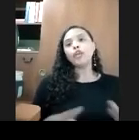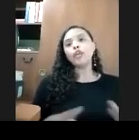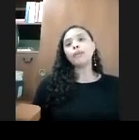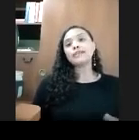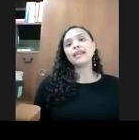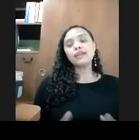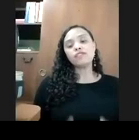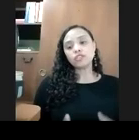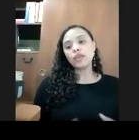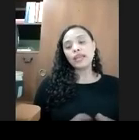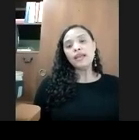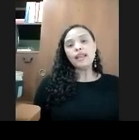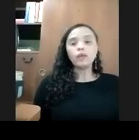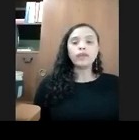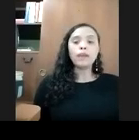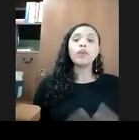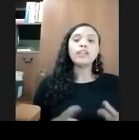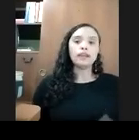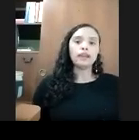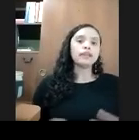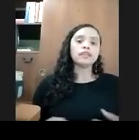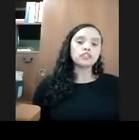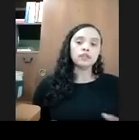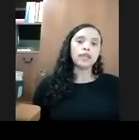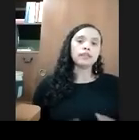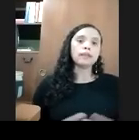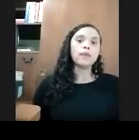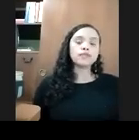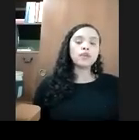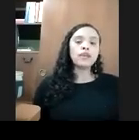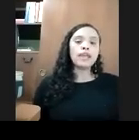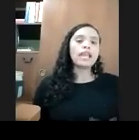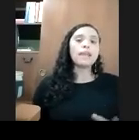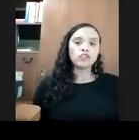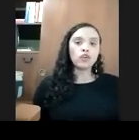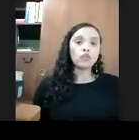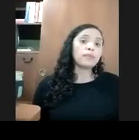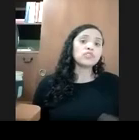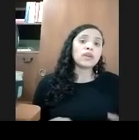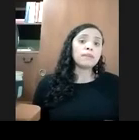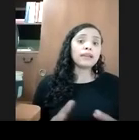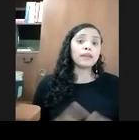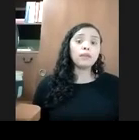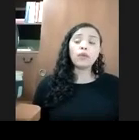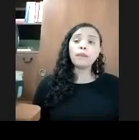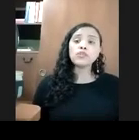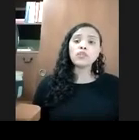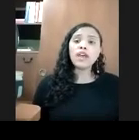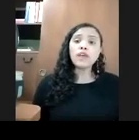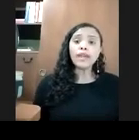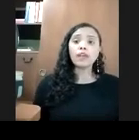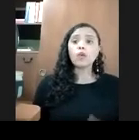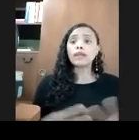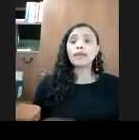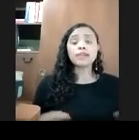porque pareciera que en Venezuela la única política de atención de esta población es la pensión, una pensión además que vimos, una pensión de